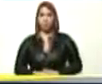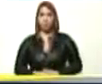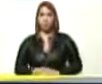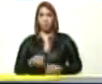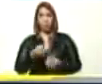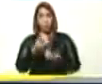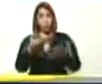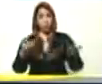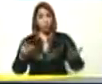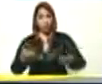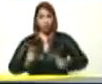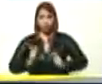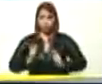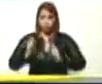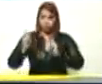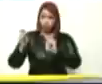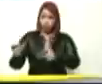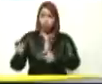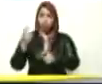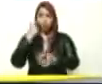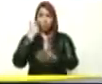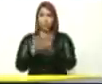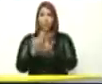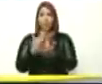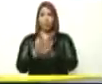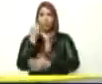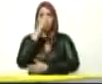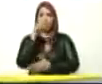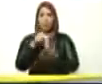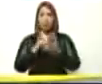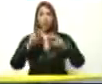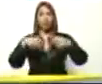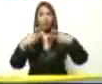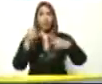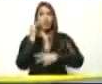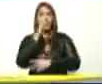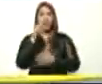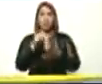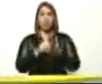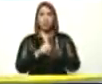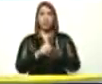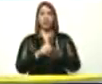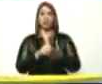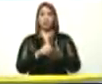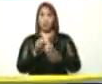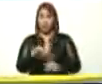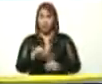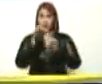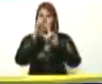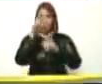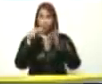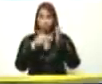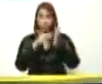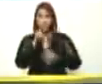ustedes, entregan, el testigo, de esta asamblea nacional, a una nueva asamblea nacional, que se les irá, en el 2025,